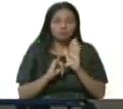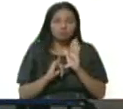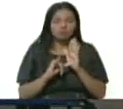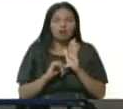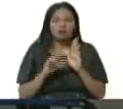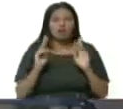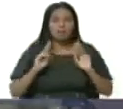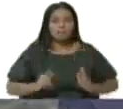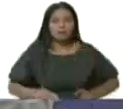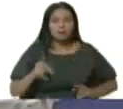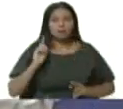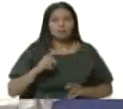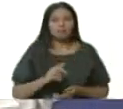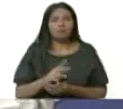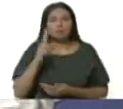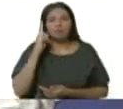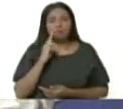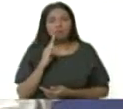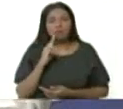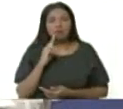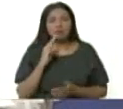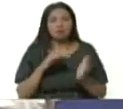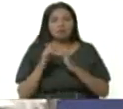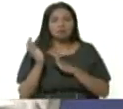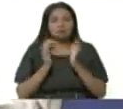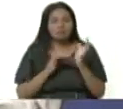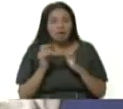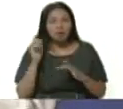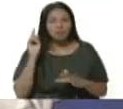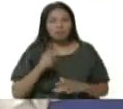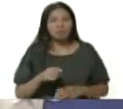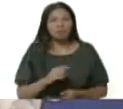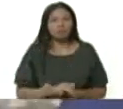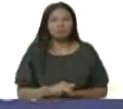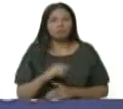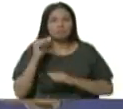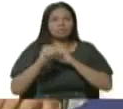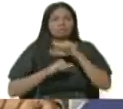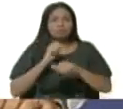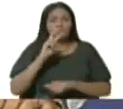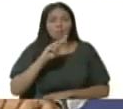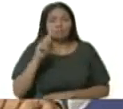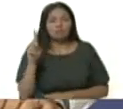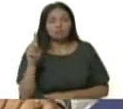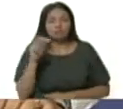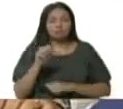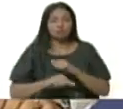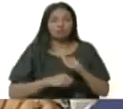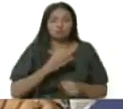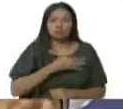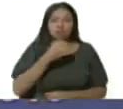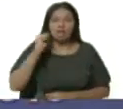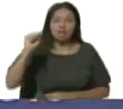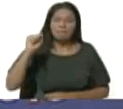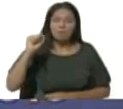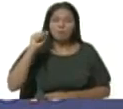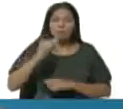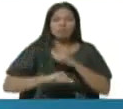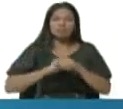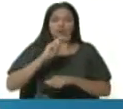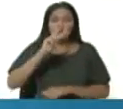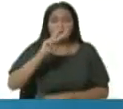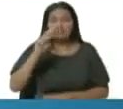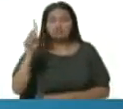humanista, bolivariano, cristiano, del siglo XXI, el socialismo del siglo XXI. Y ha